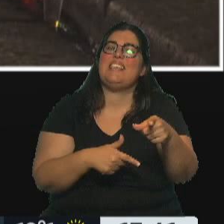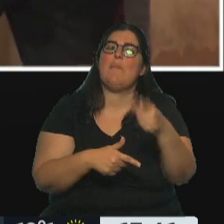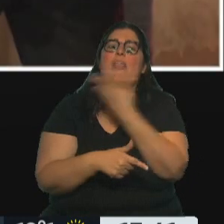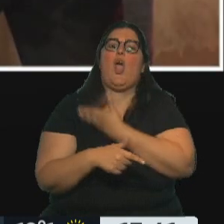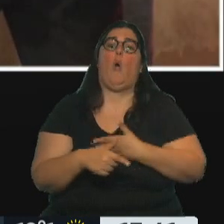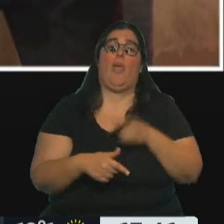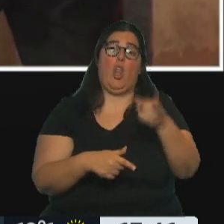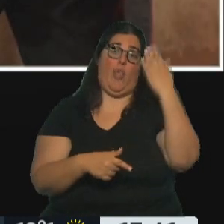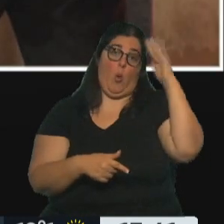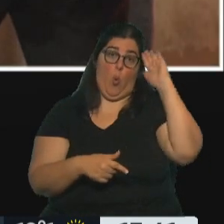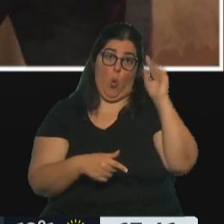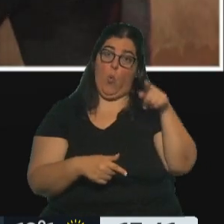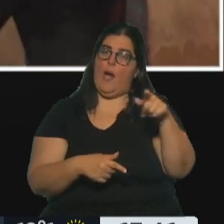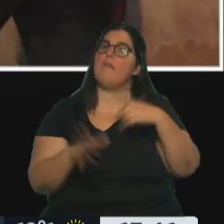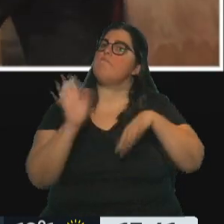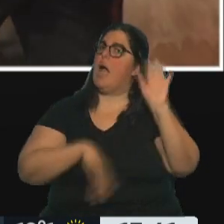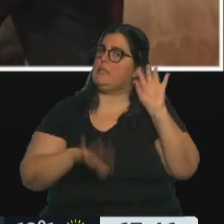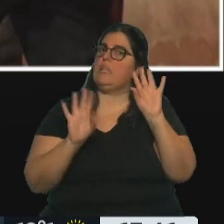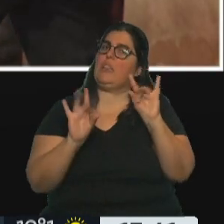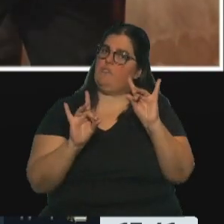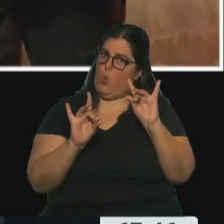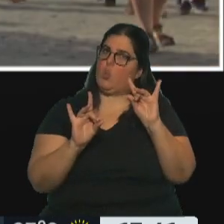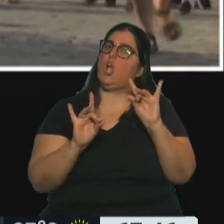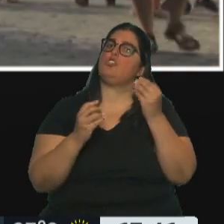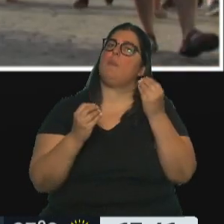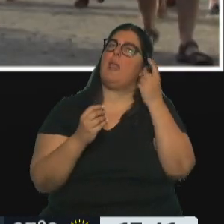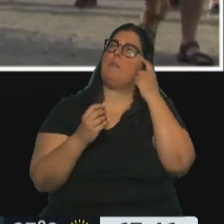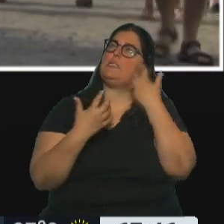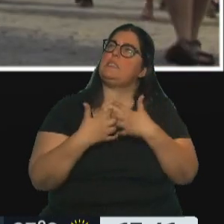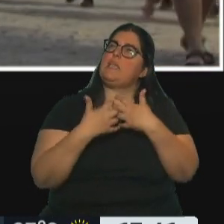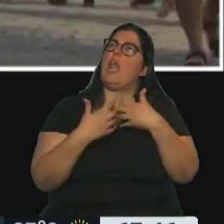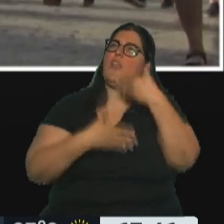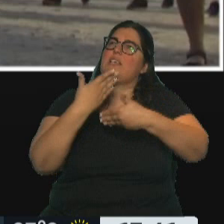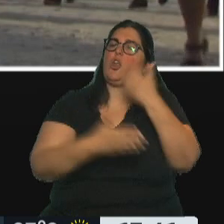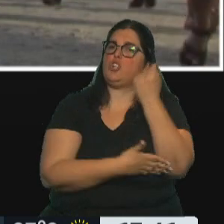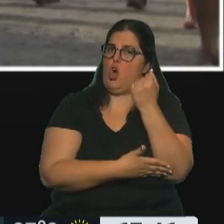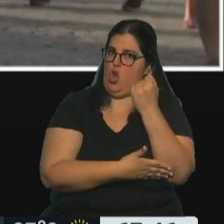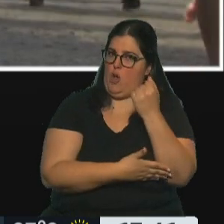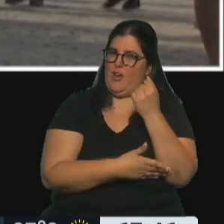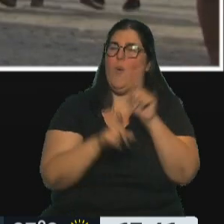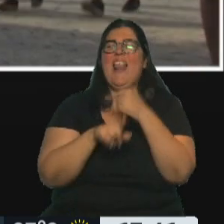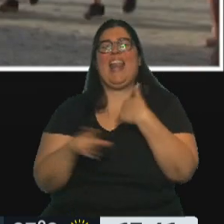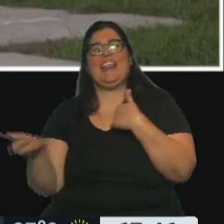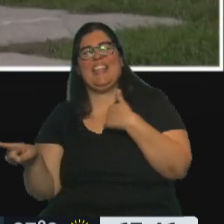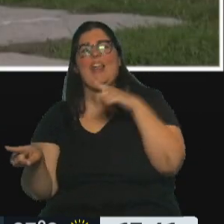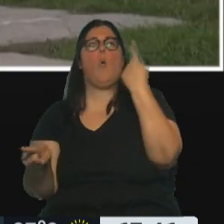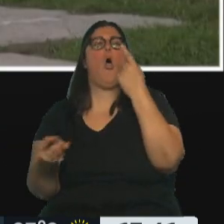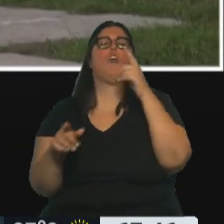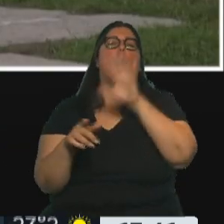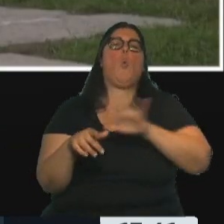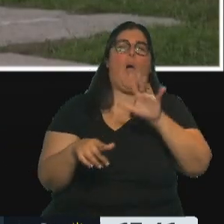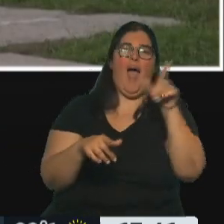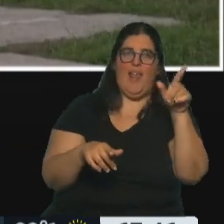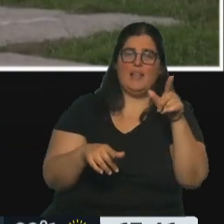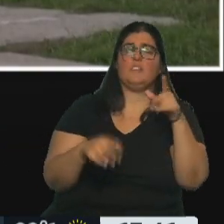gobierna Cuba, que es mucho más dificultoso para poder pensar un desarrollo económico como lo podemos pensar en Argentina o en otros lugares de la región.